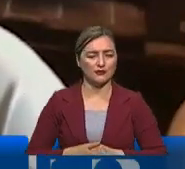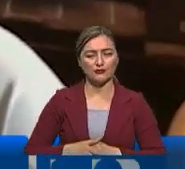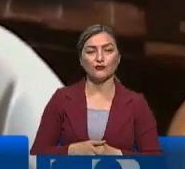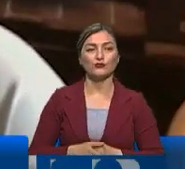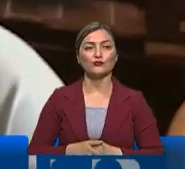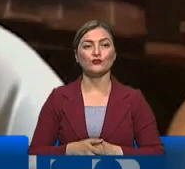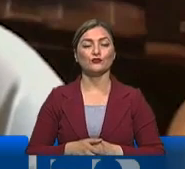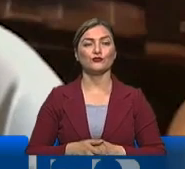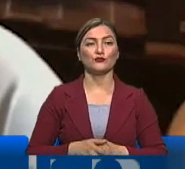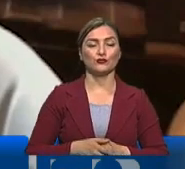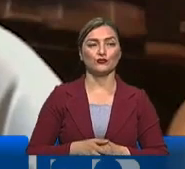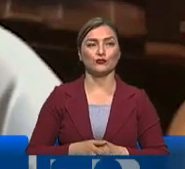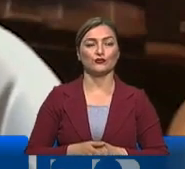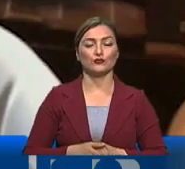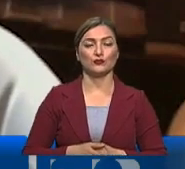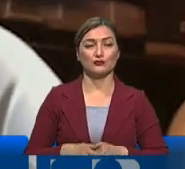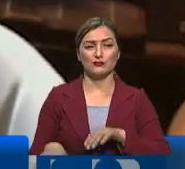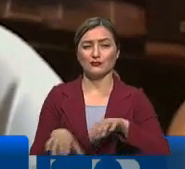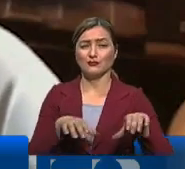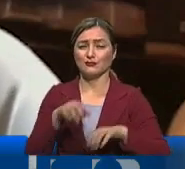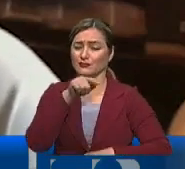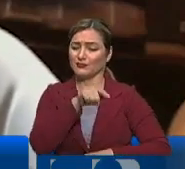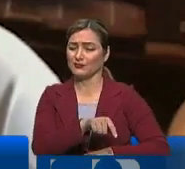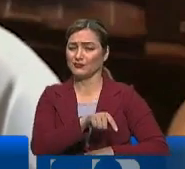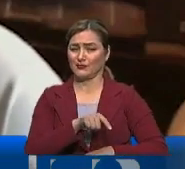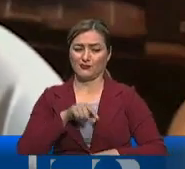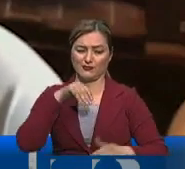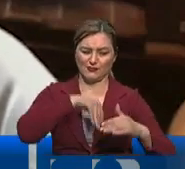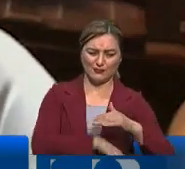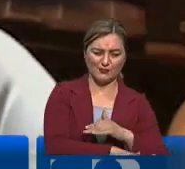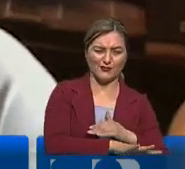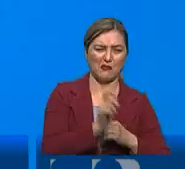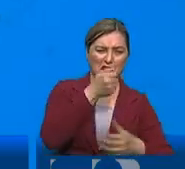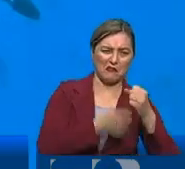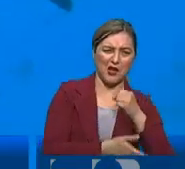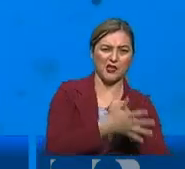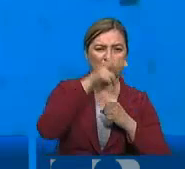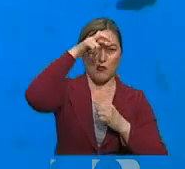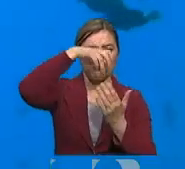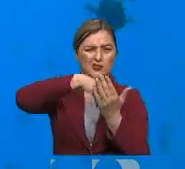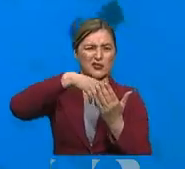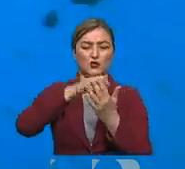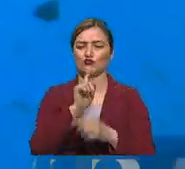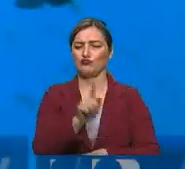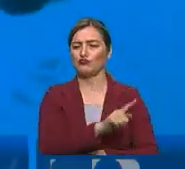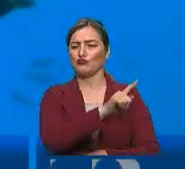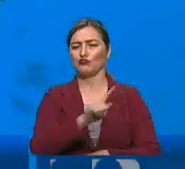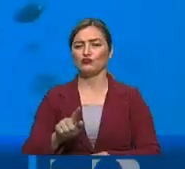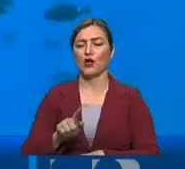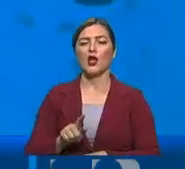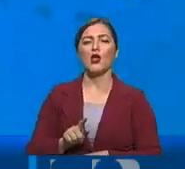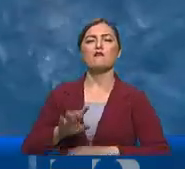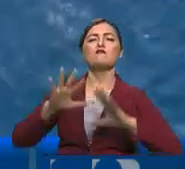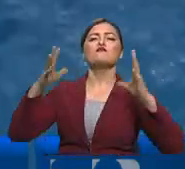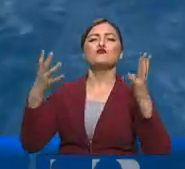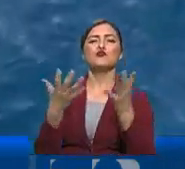realmente no se permiten muchas actividades extractivas, que pueden ser pesca y minería. El 70% del planeta está conformado